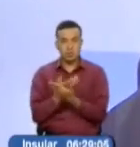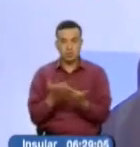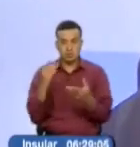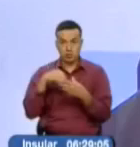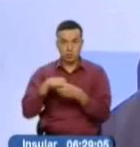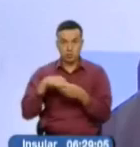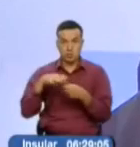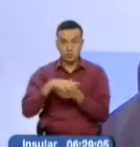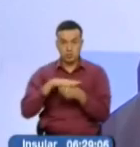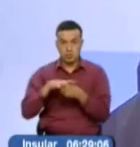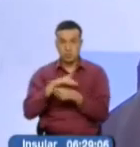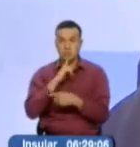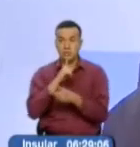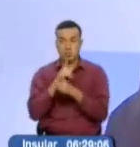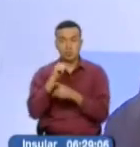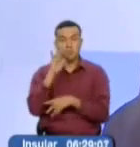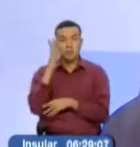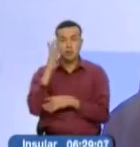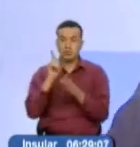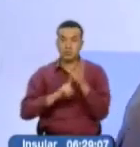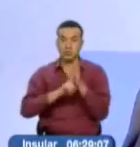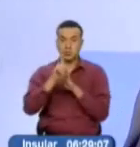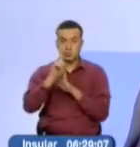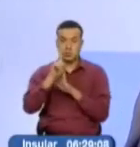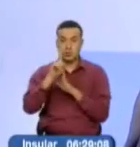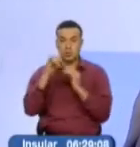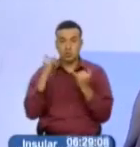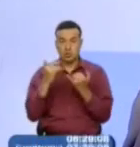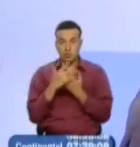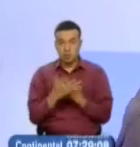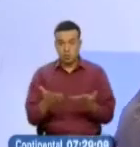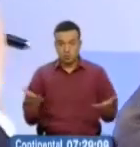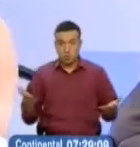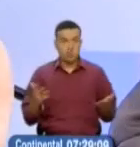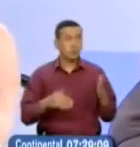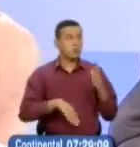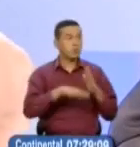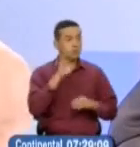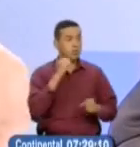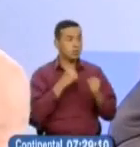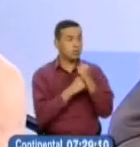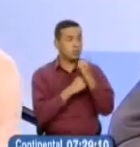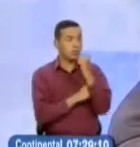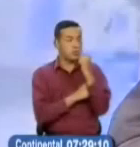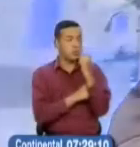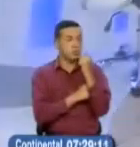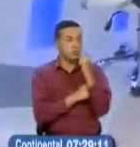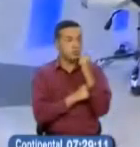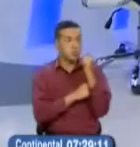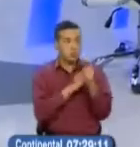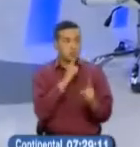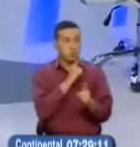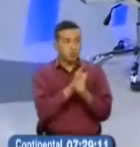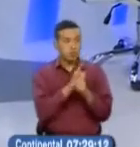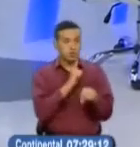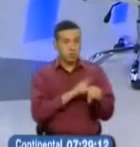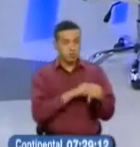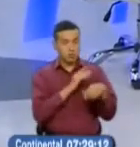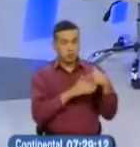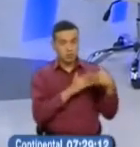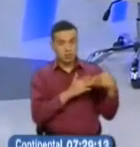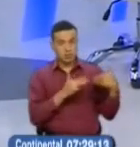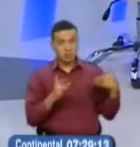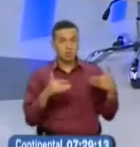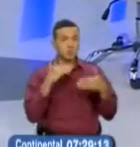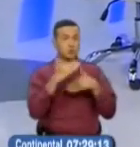interna que sea mucho más desarrollada que la actual que nos puede dar una base interesante para poder tener el tiempo necesario